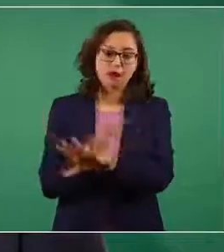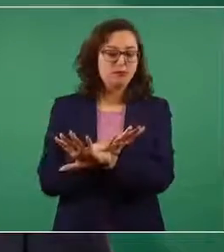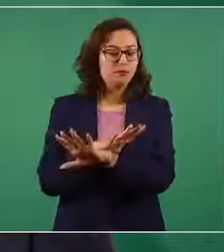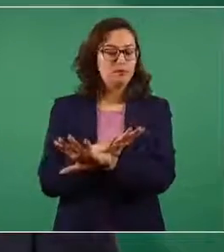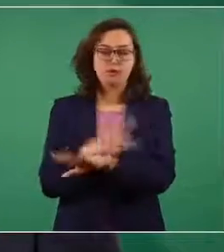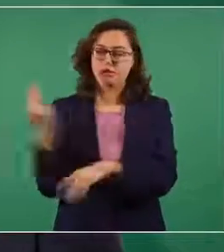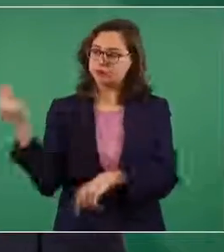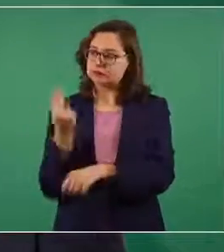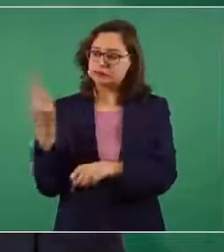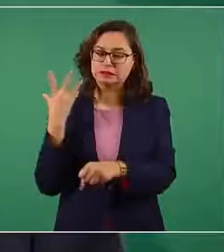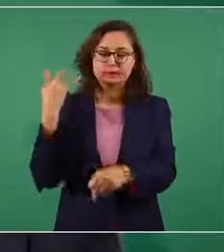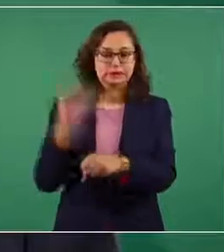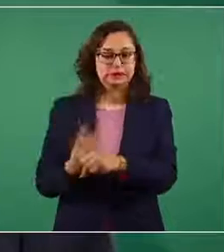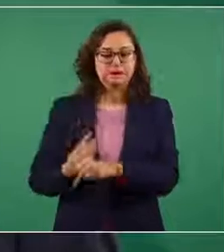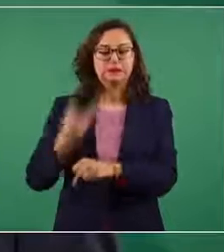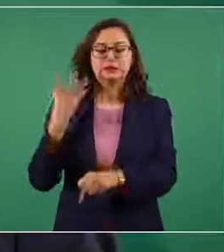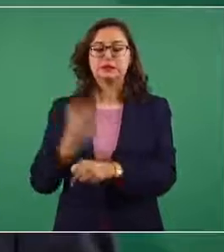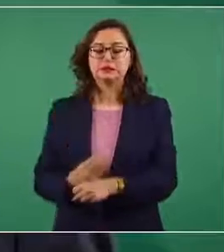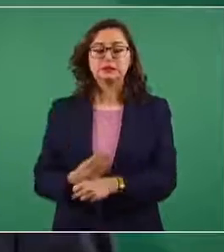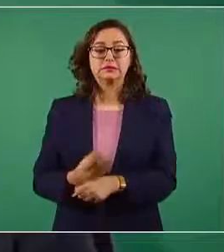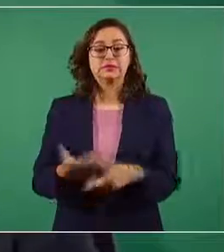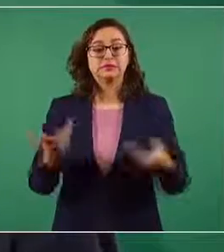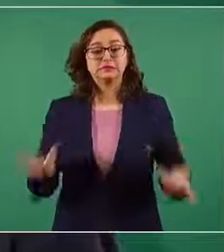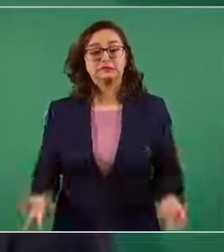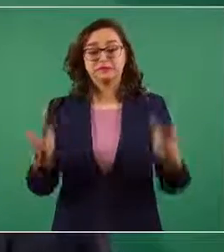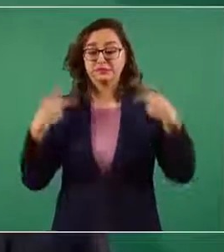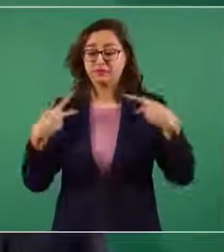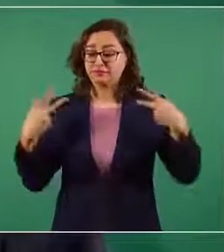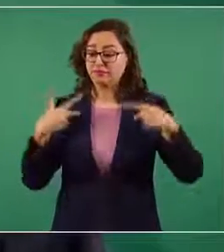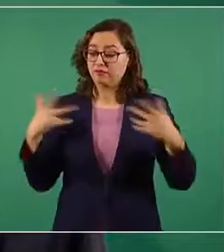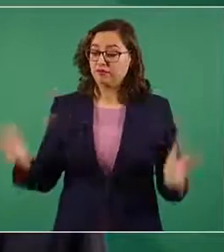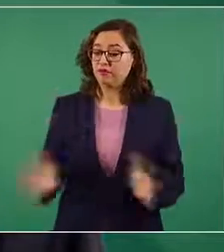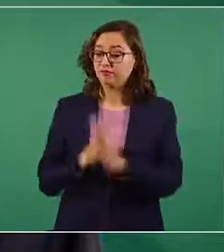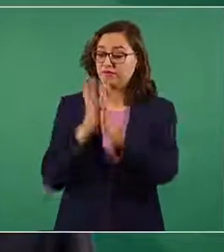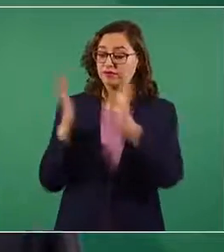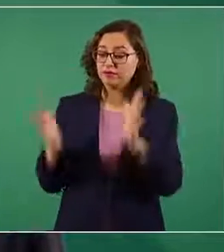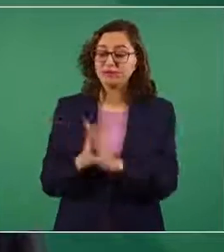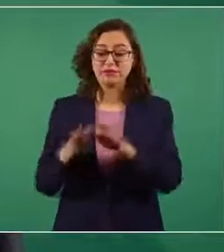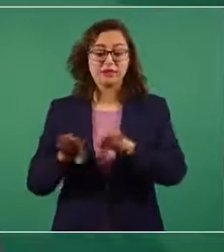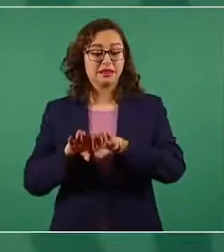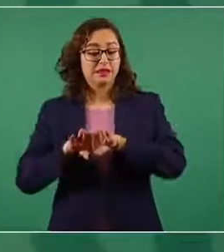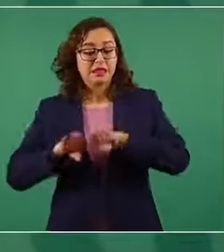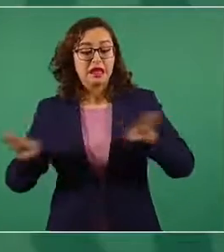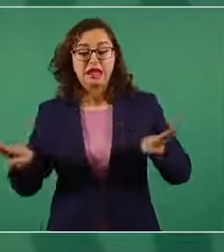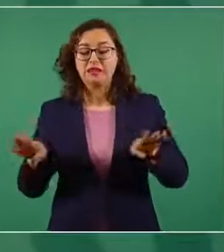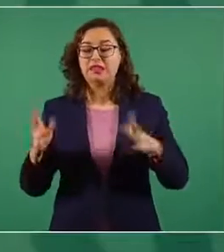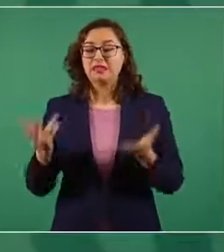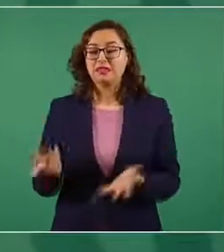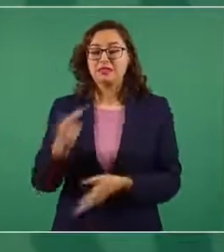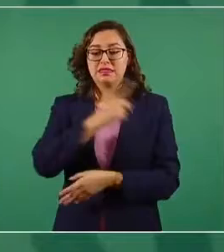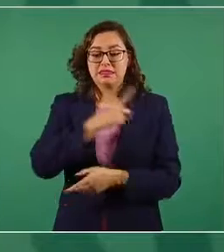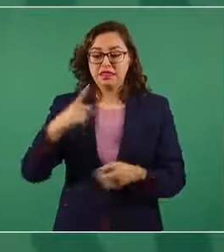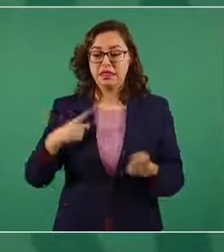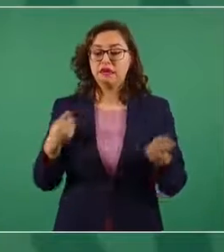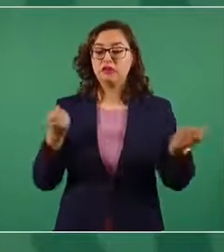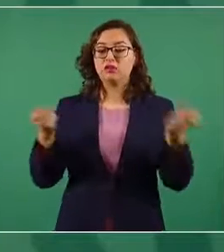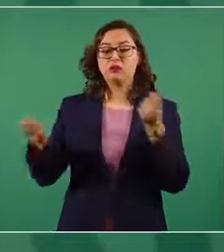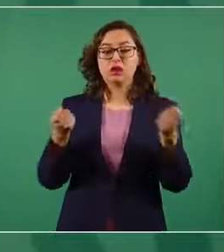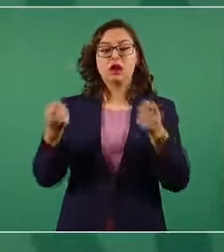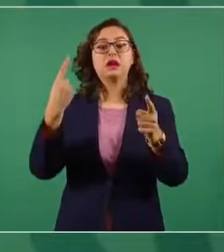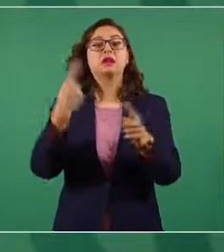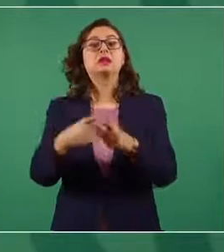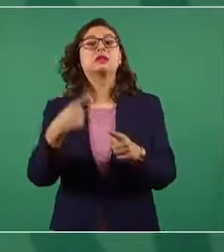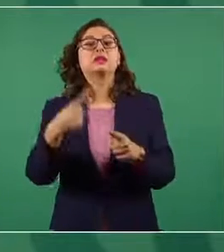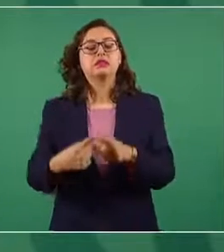porque la democracia tiene que estar en manos de gente incorruptible.